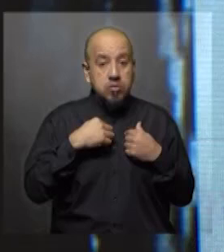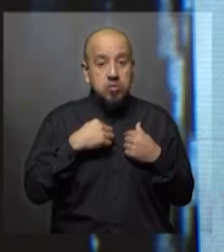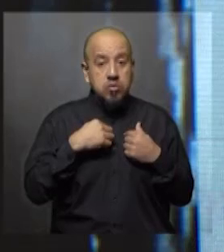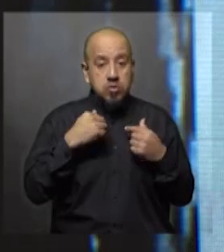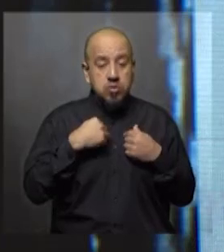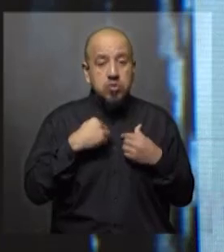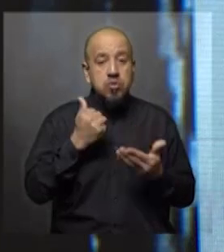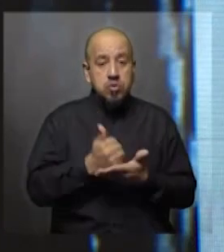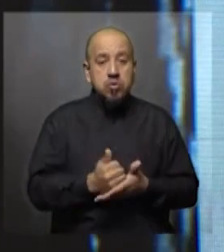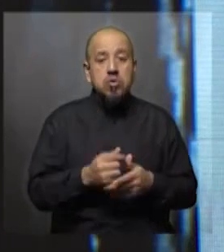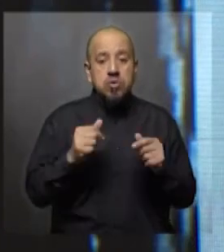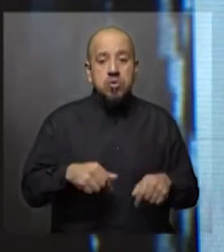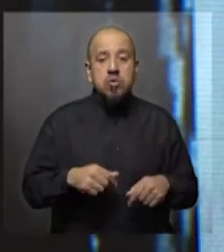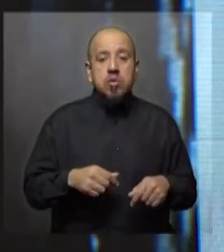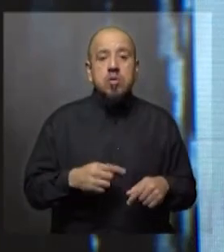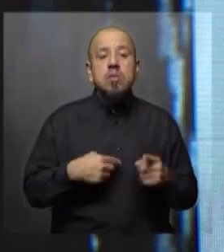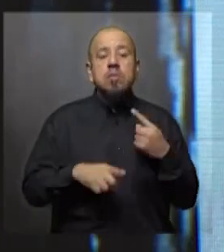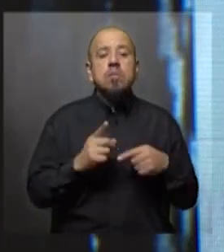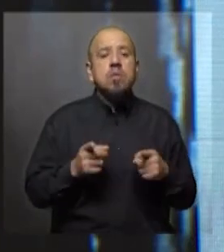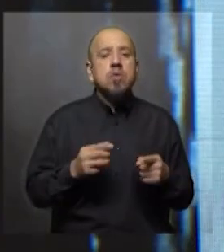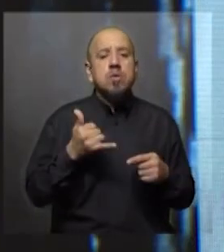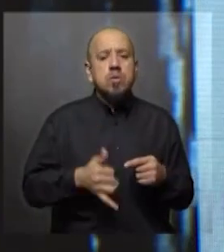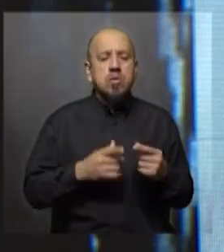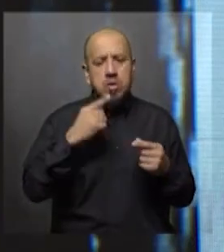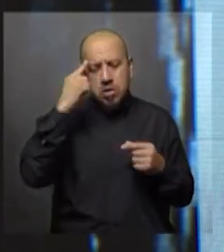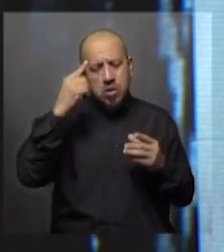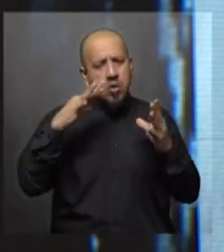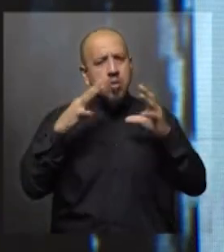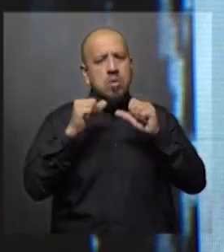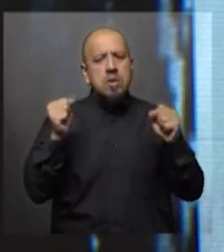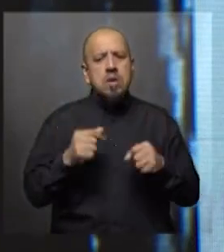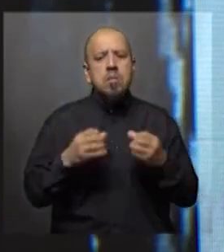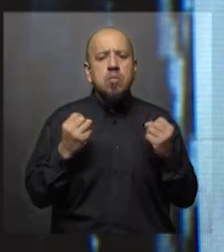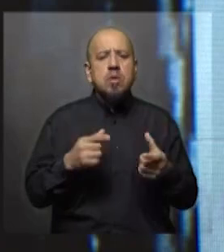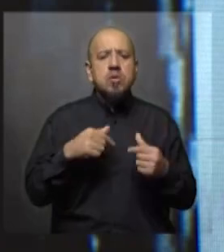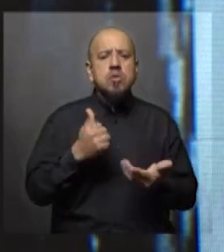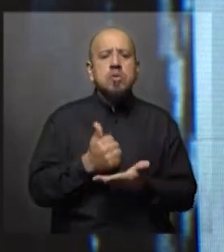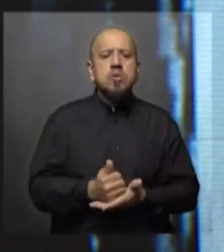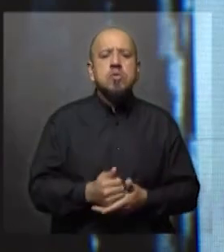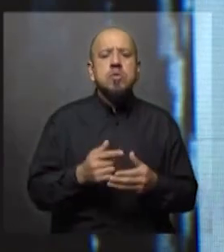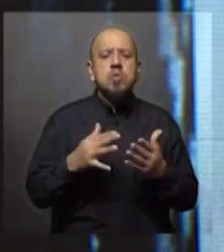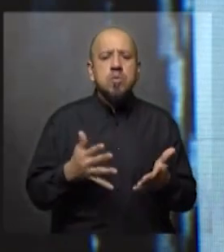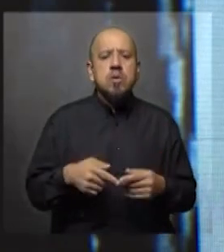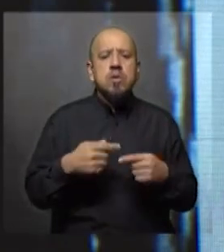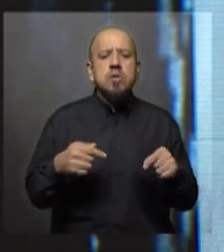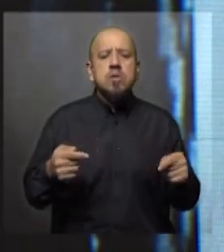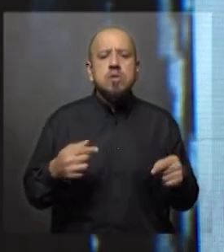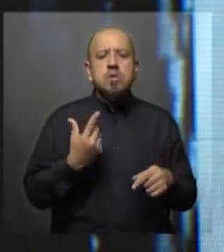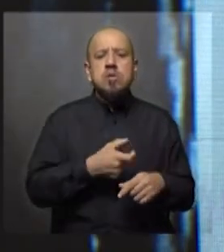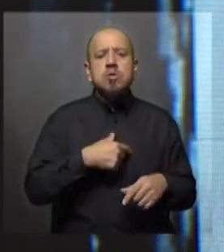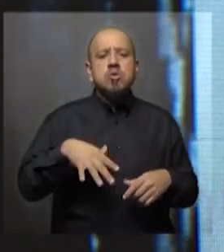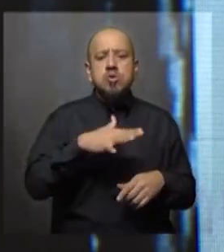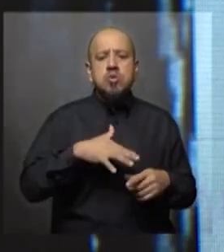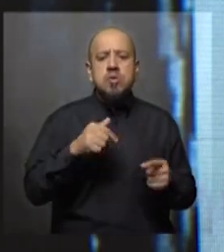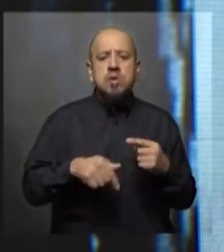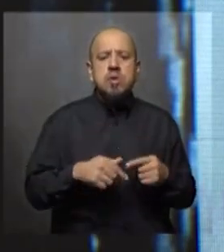estoy en esta posición Yo estoy en este lugar pero luego también comprender porque estoy en esta posición Cuáles son las relaciones sociales que